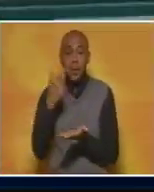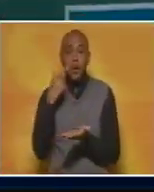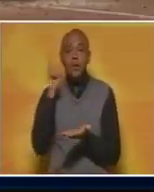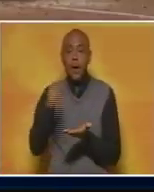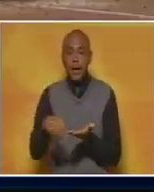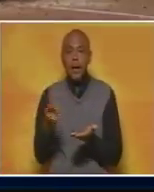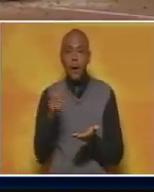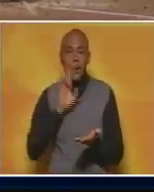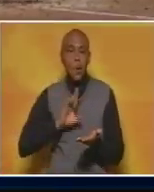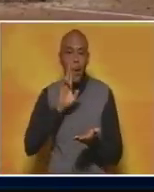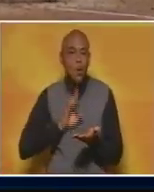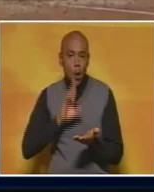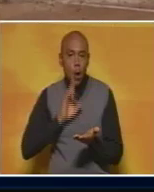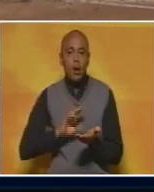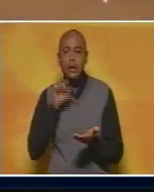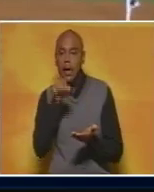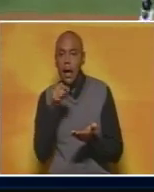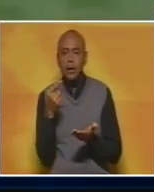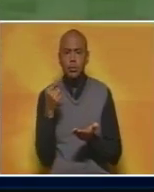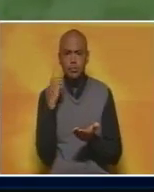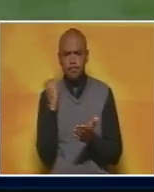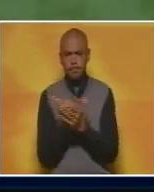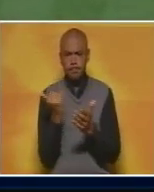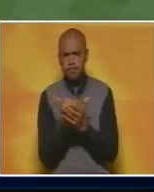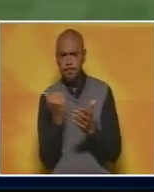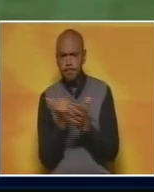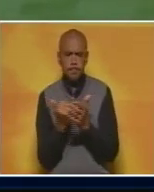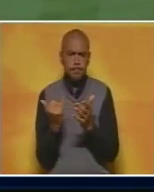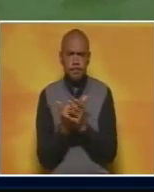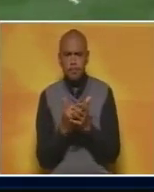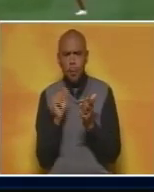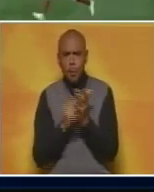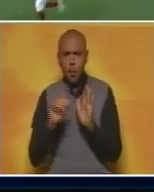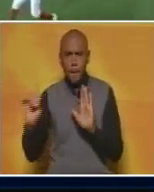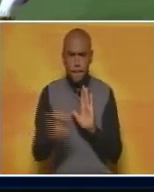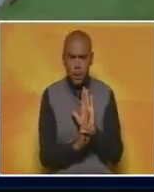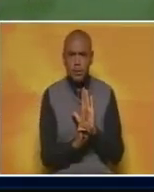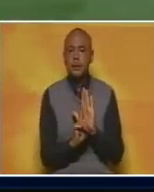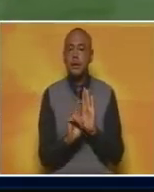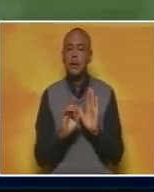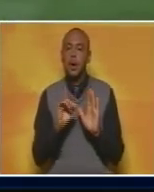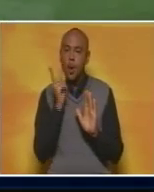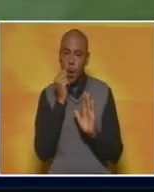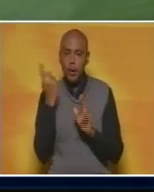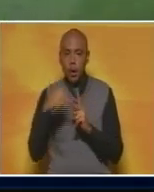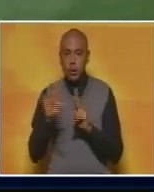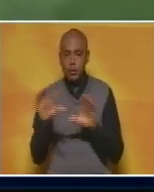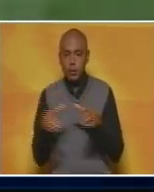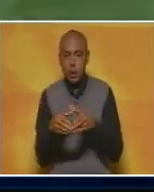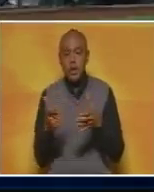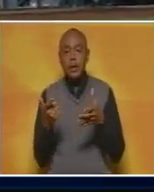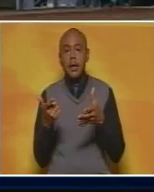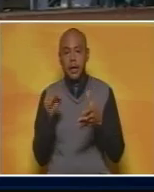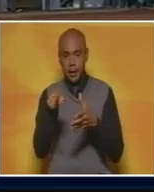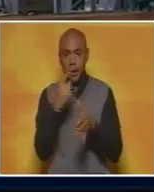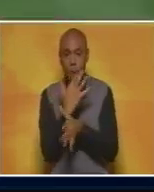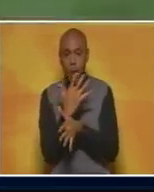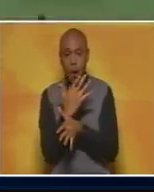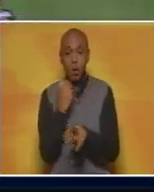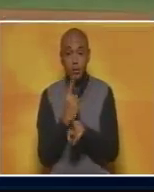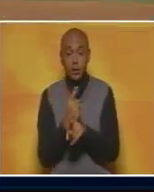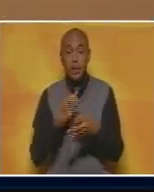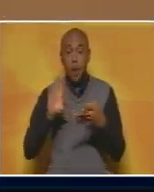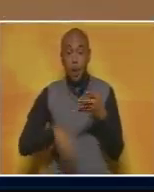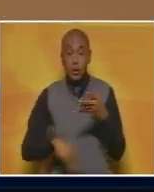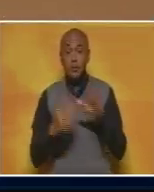Astros una vez más puso tierra de por medio con un sencillo remolcador de una anotación a la izquierda de Yuli Gurriel en el octavo episodio. Y en el